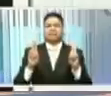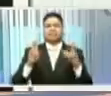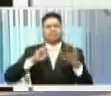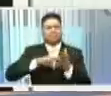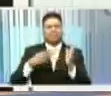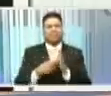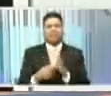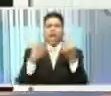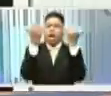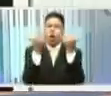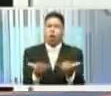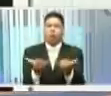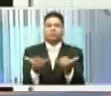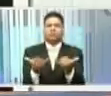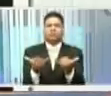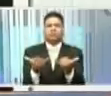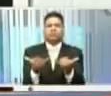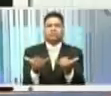Hoy,